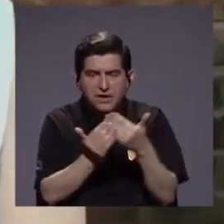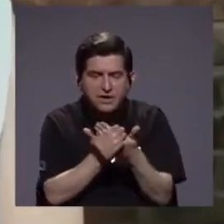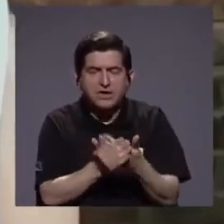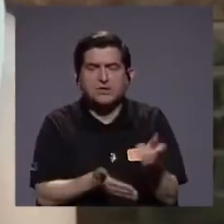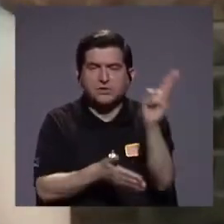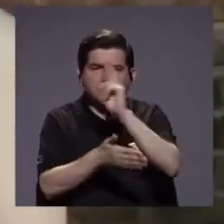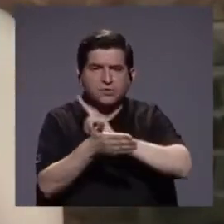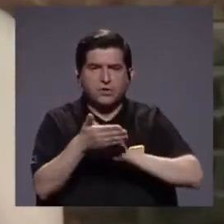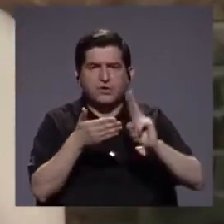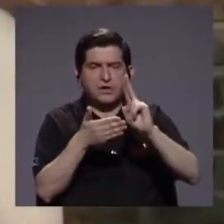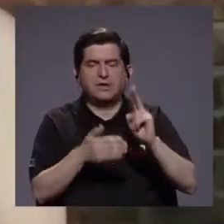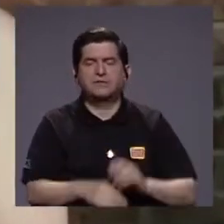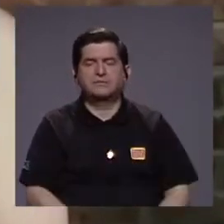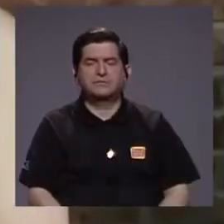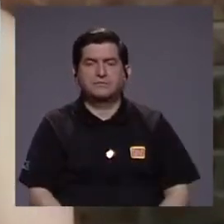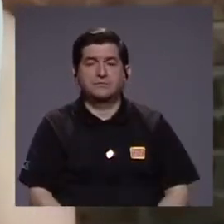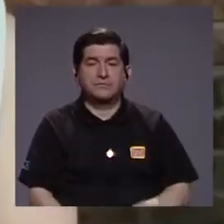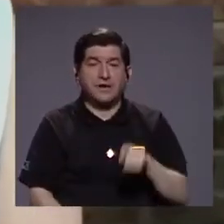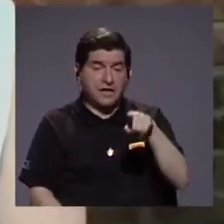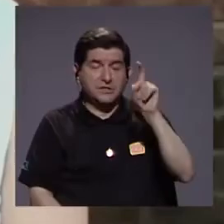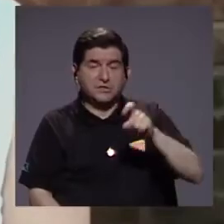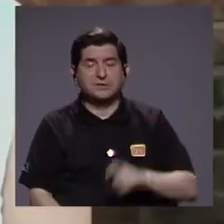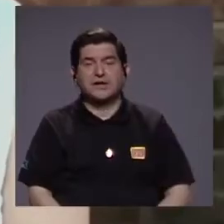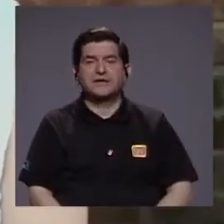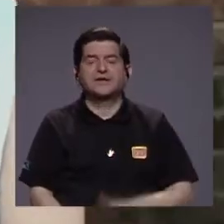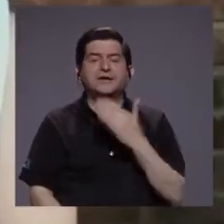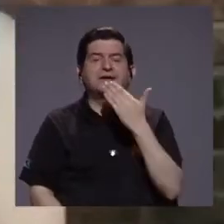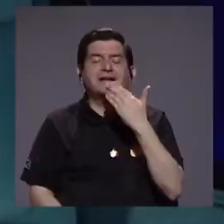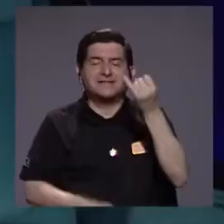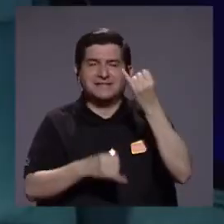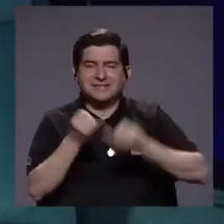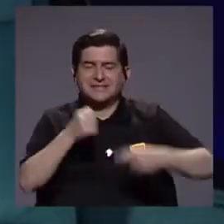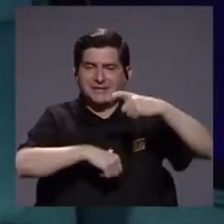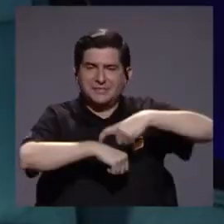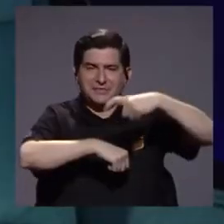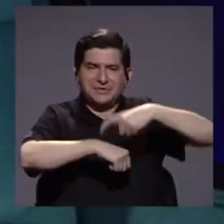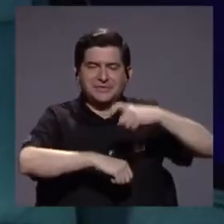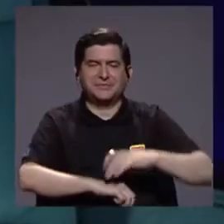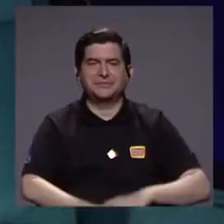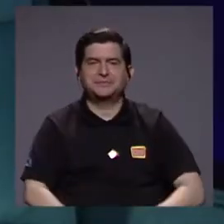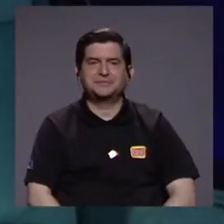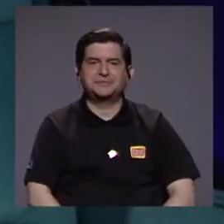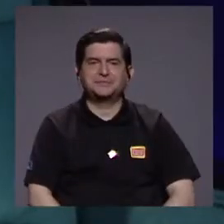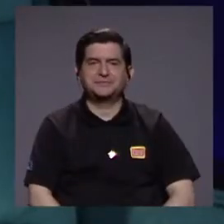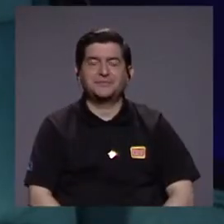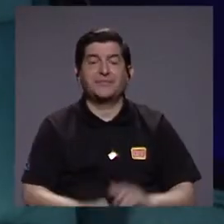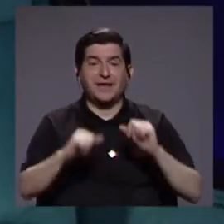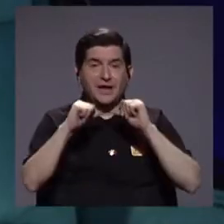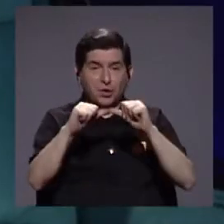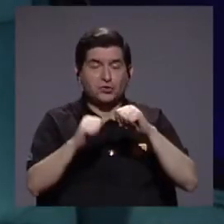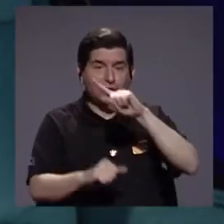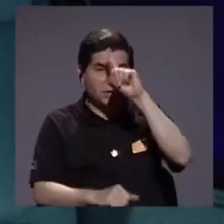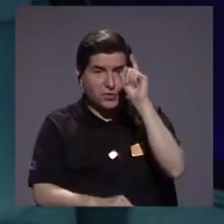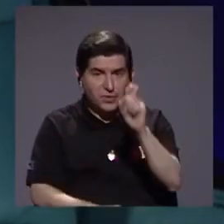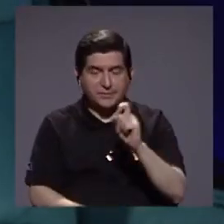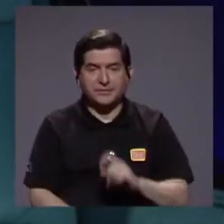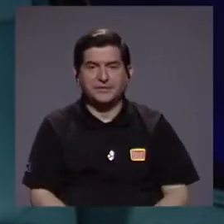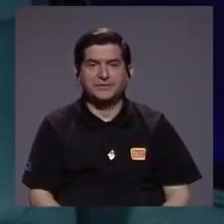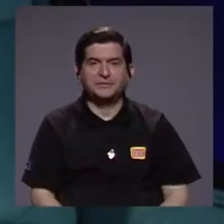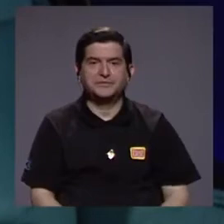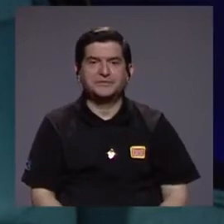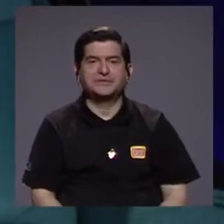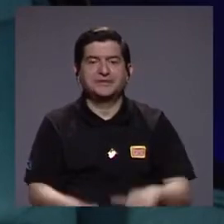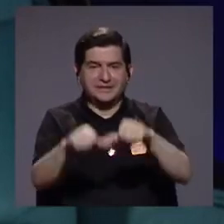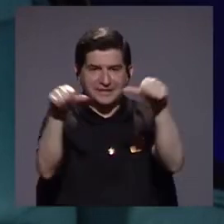toda la Universidad de Costa Rica. Y eso es Muchas importante, gracias. Tenemos que trabajar en... Finalizo el tiempo. Continuamos con la pregunta correspondiente